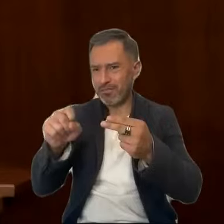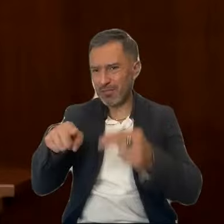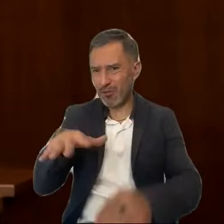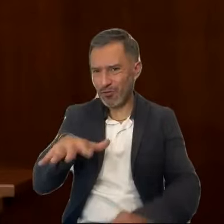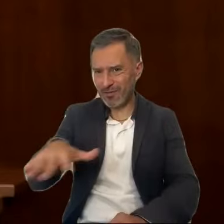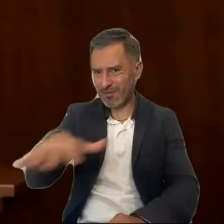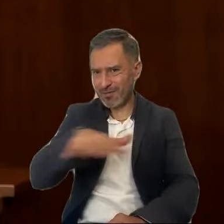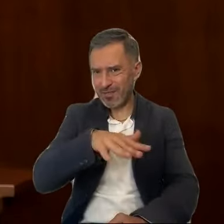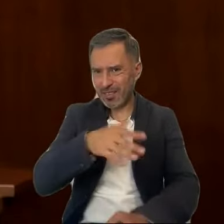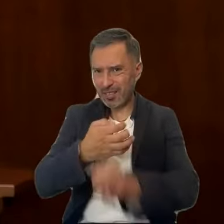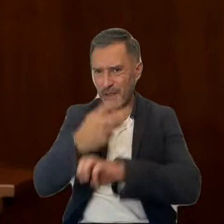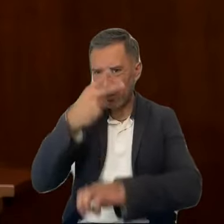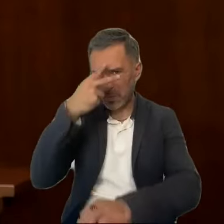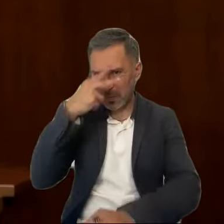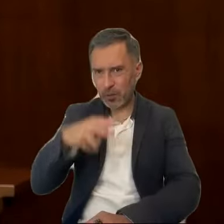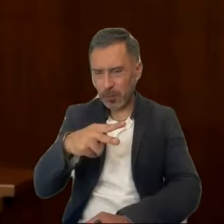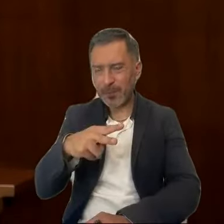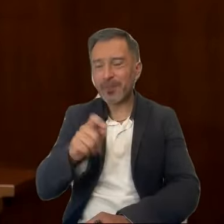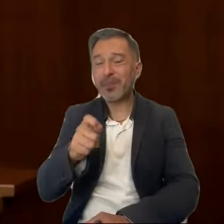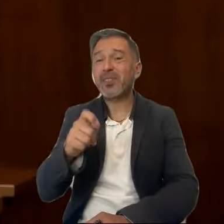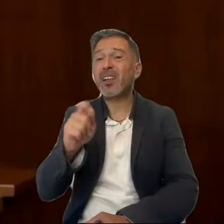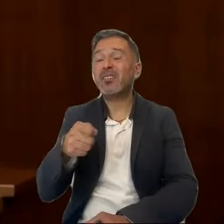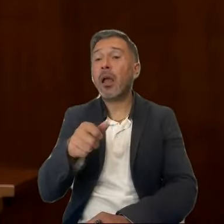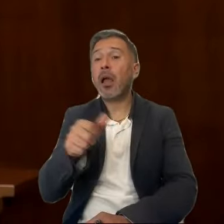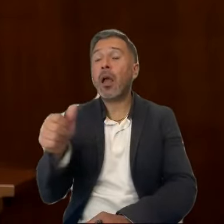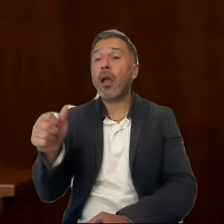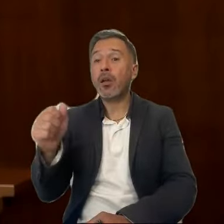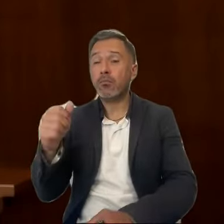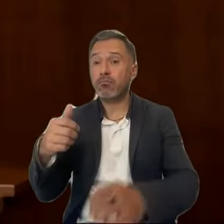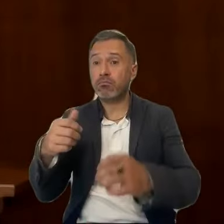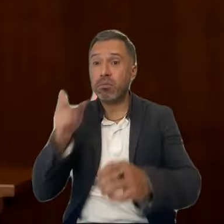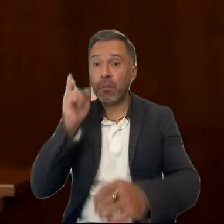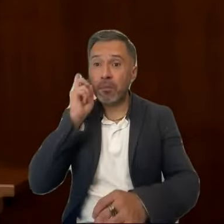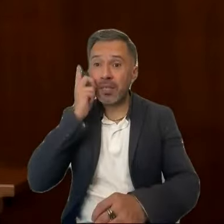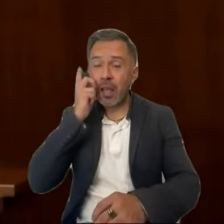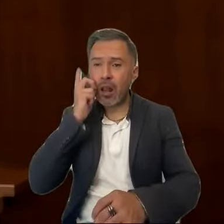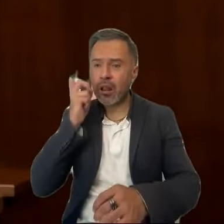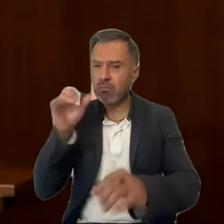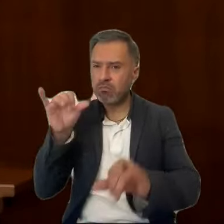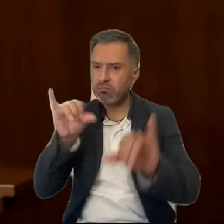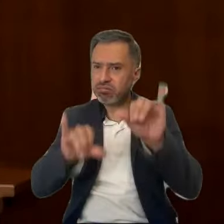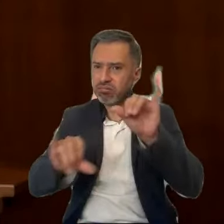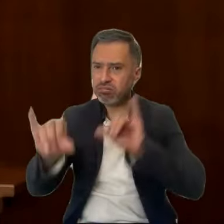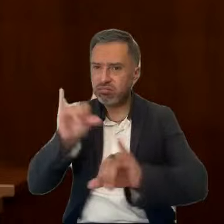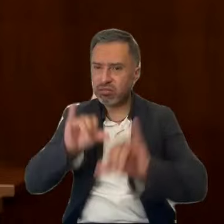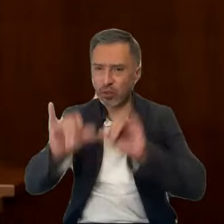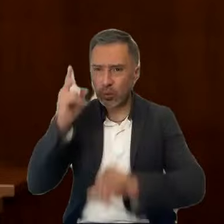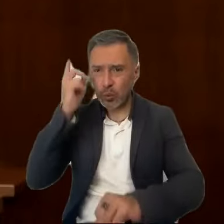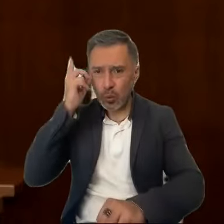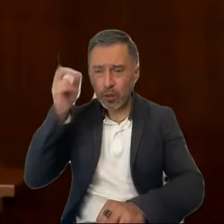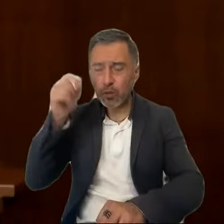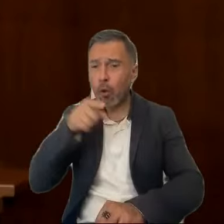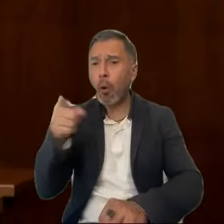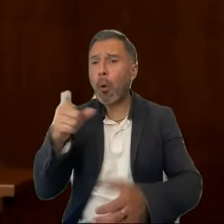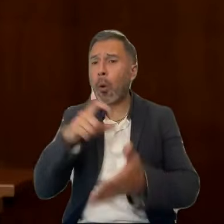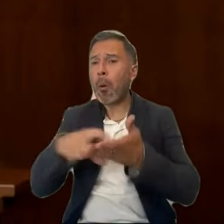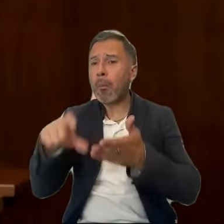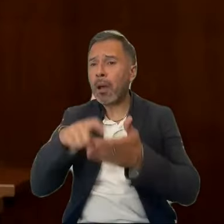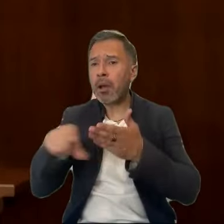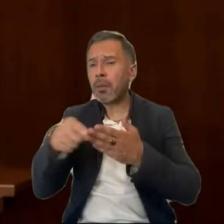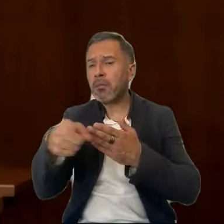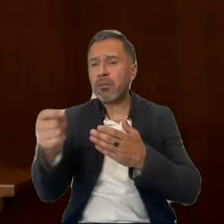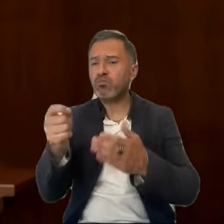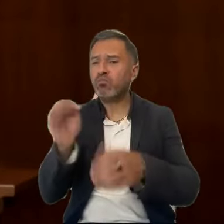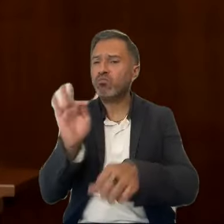beneficiando de manera virtuosa a los productores y a los consumidores. Por lo cual, con